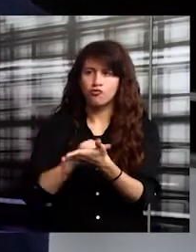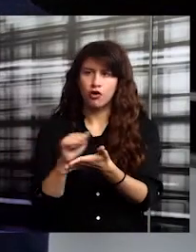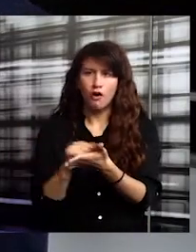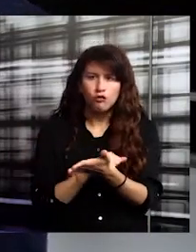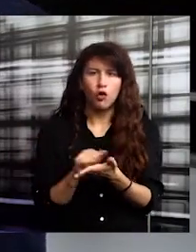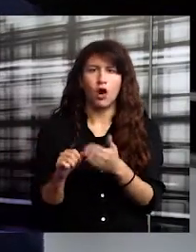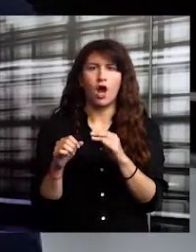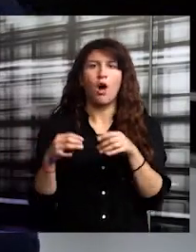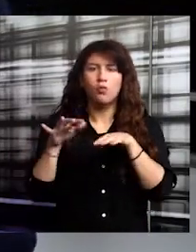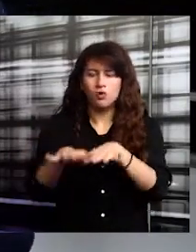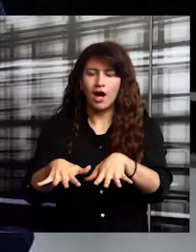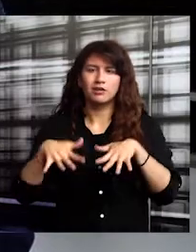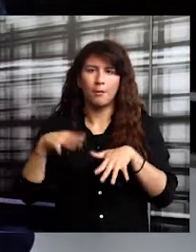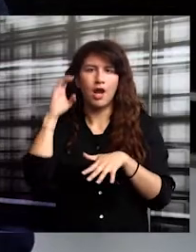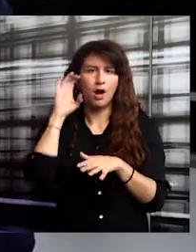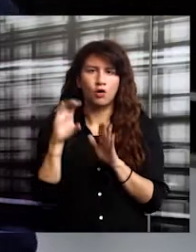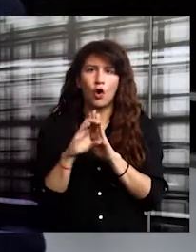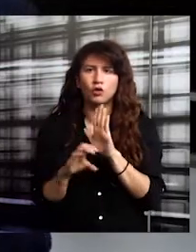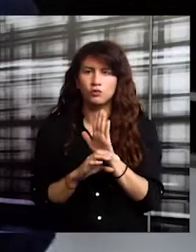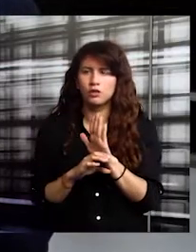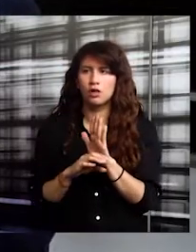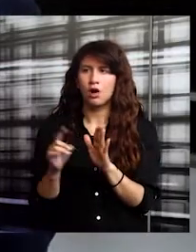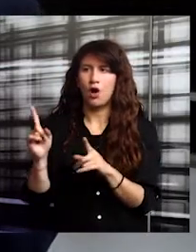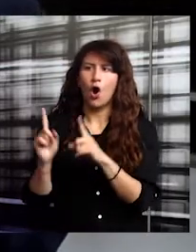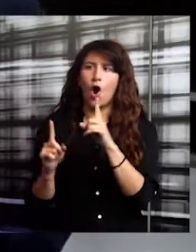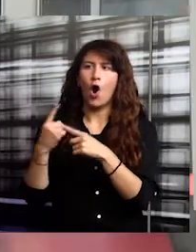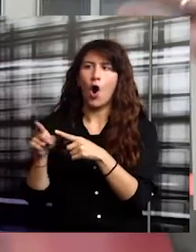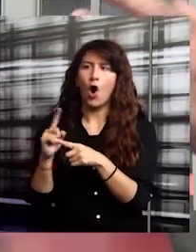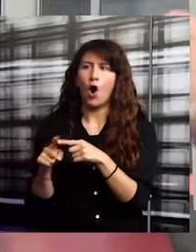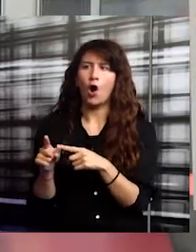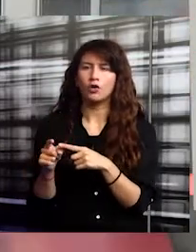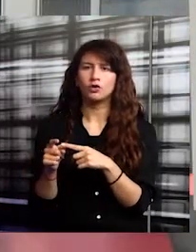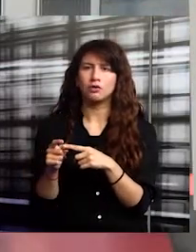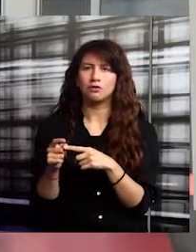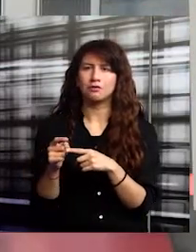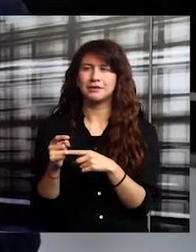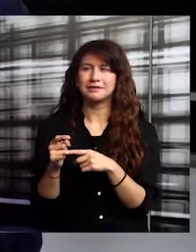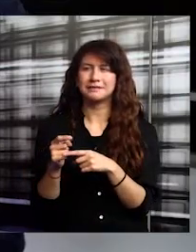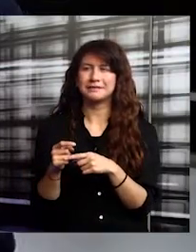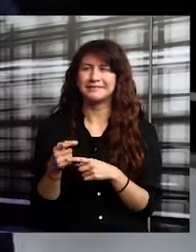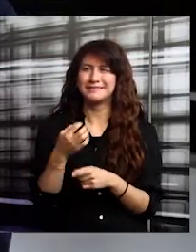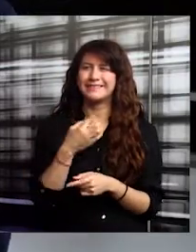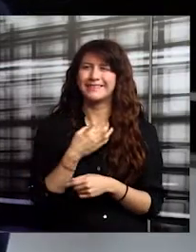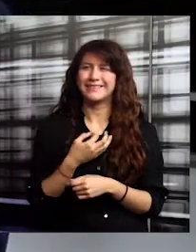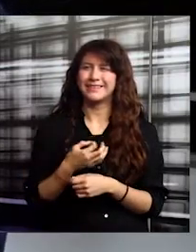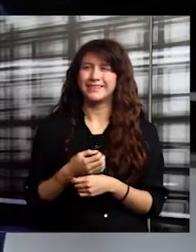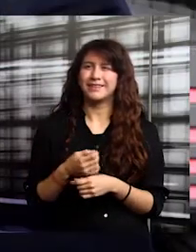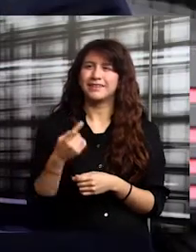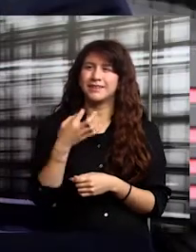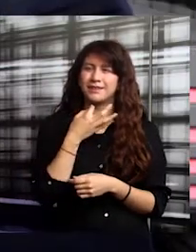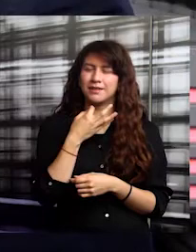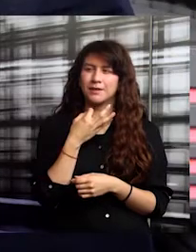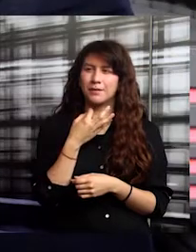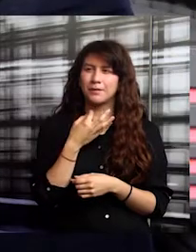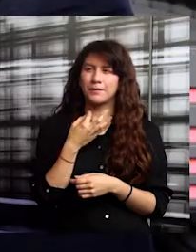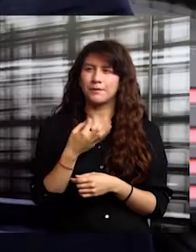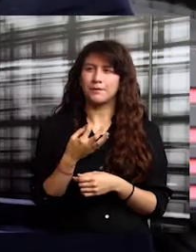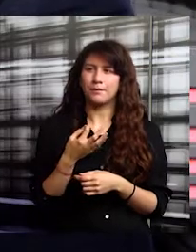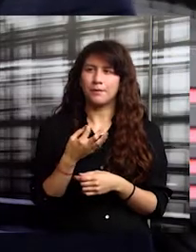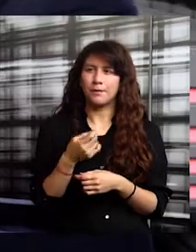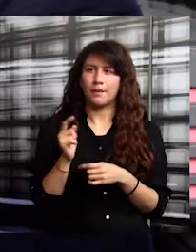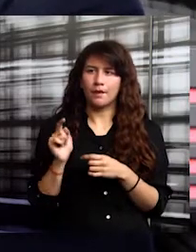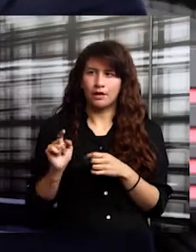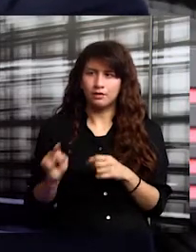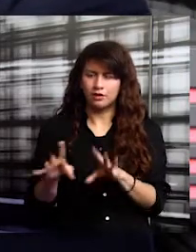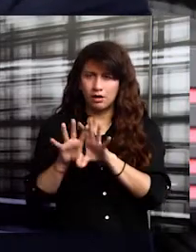modificar con Congreso Constituyente. Y uno decía una cosa. Sin embargo, este acuerdo plantea de que es la